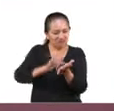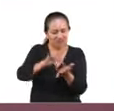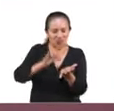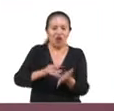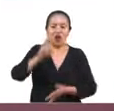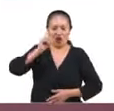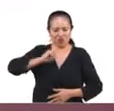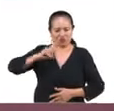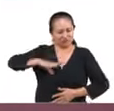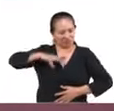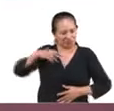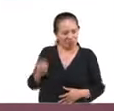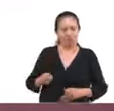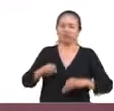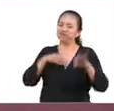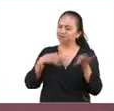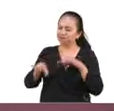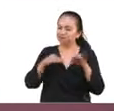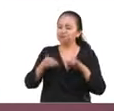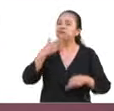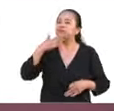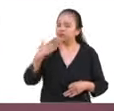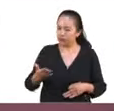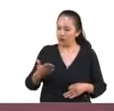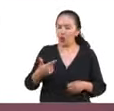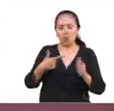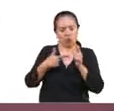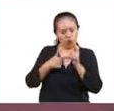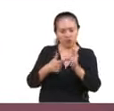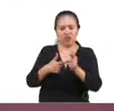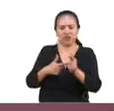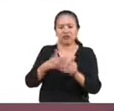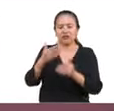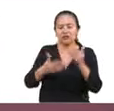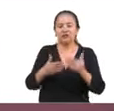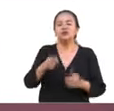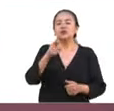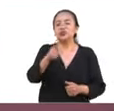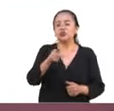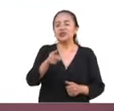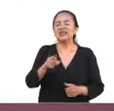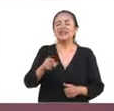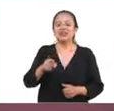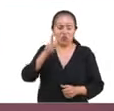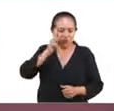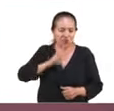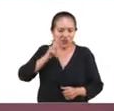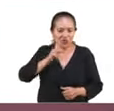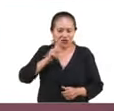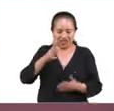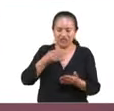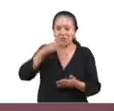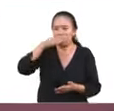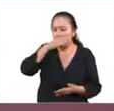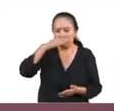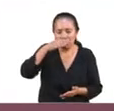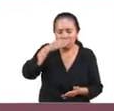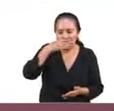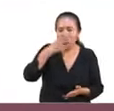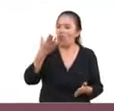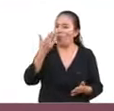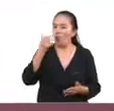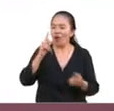las mujeres somos reivindicadas y podemos salir adelante. Ustedes son la muestra de que sin maíz no hay